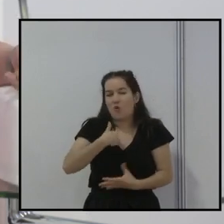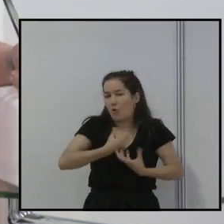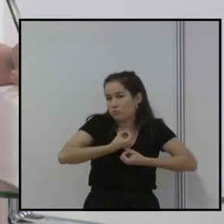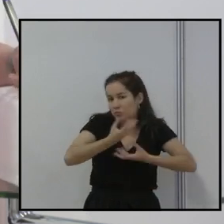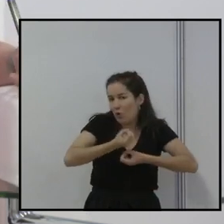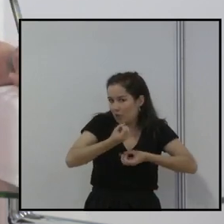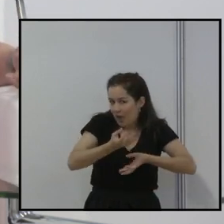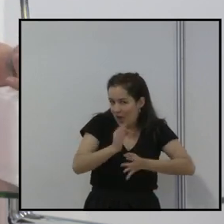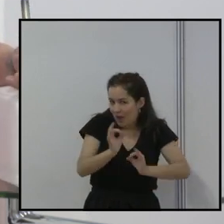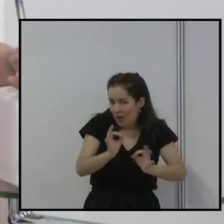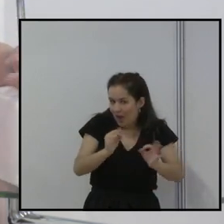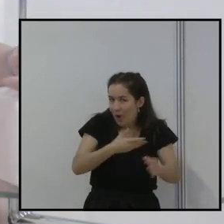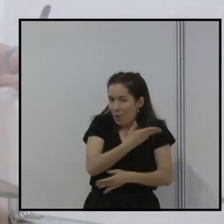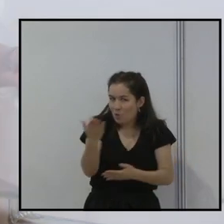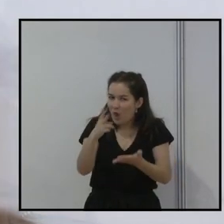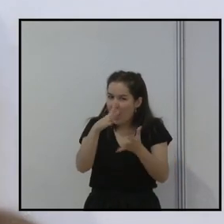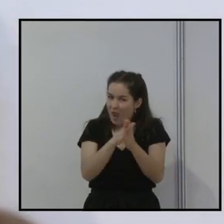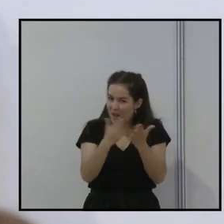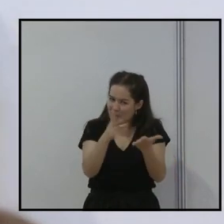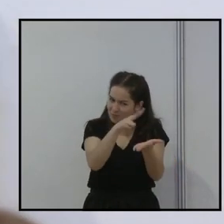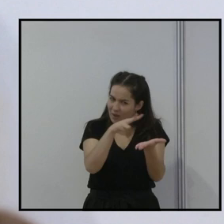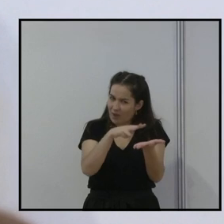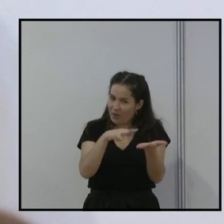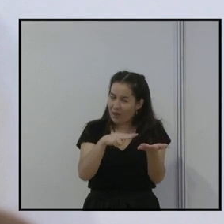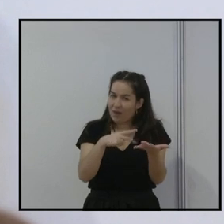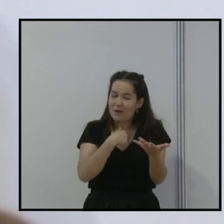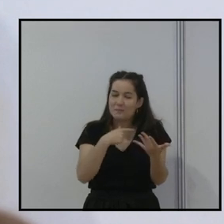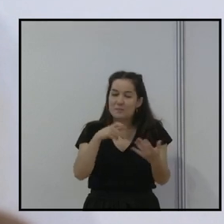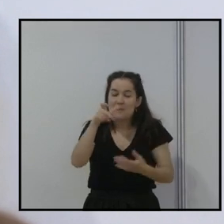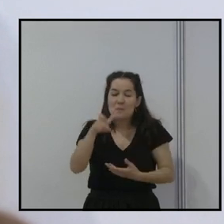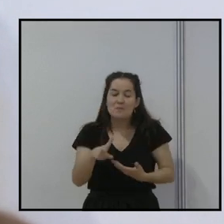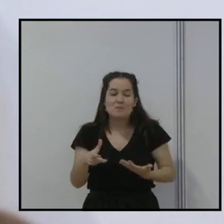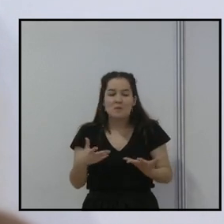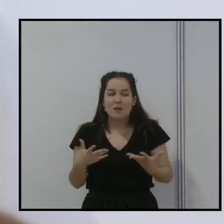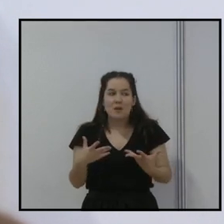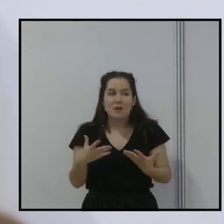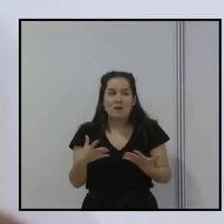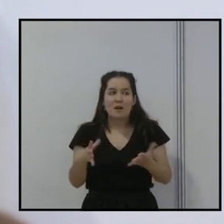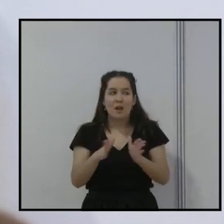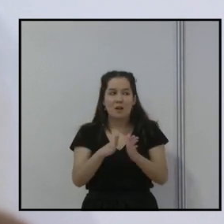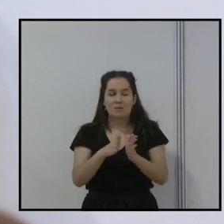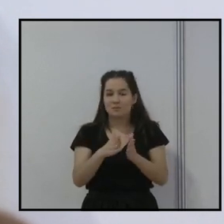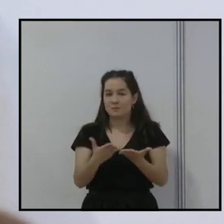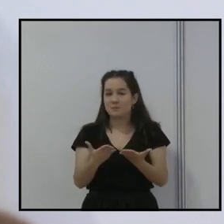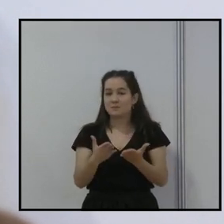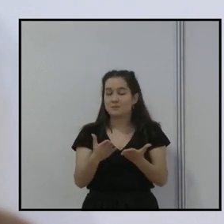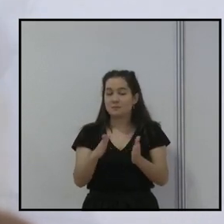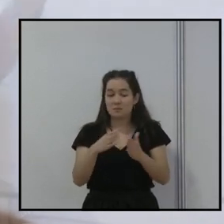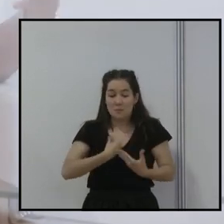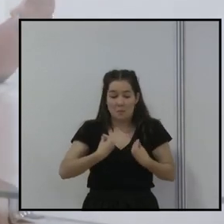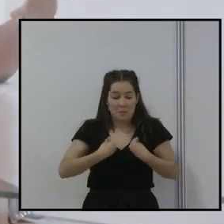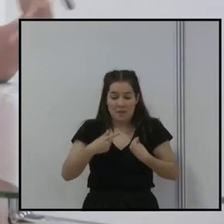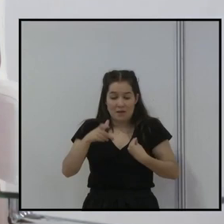el final, porque termino con ella y termina con una nota tan bonita de ella, considerando que su vida es una vida estupenda,